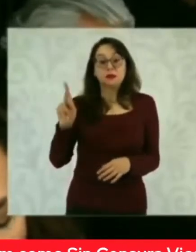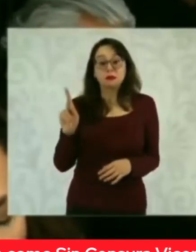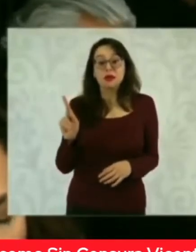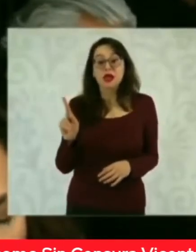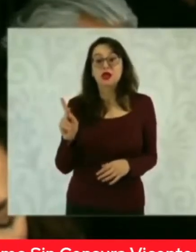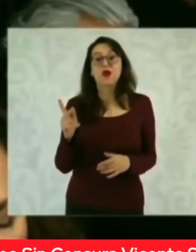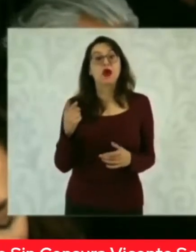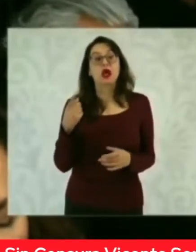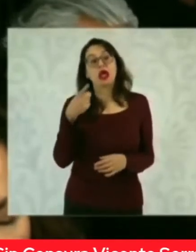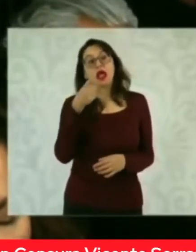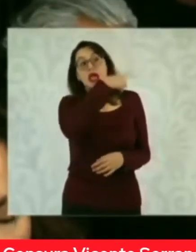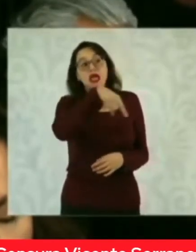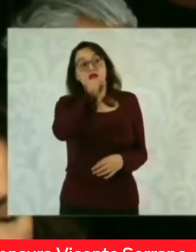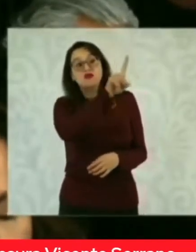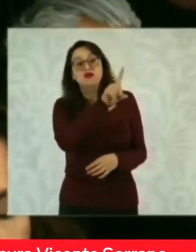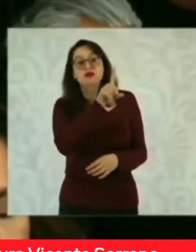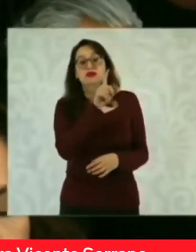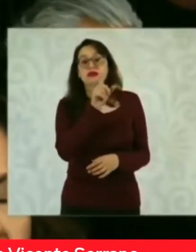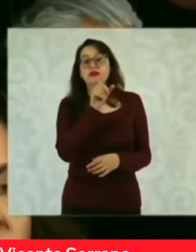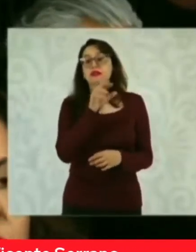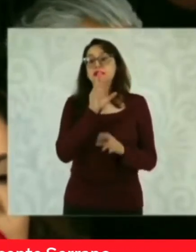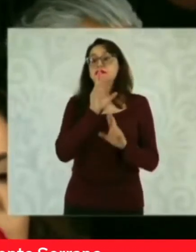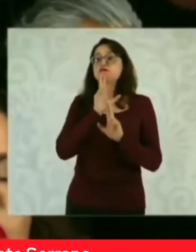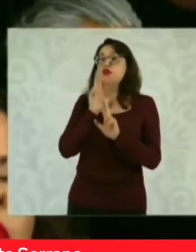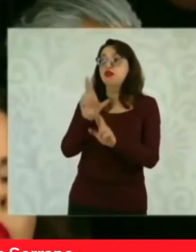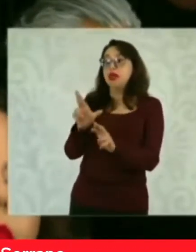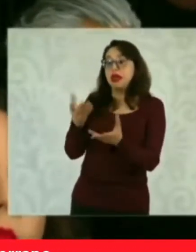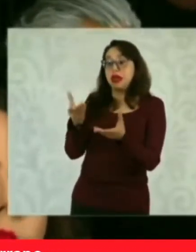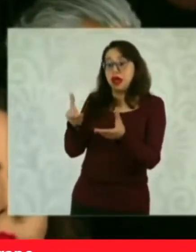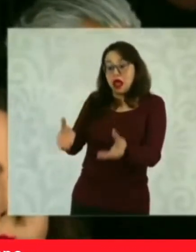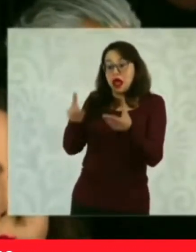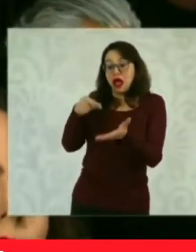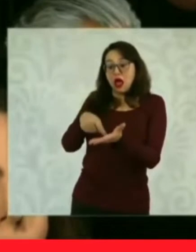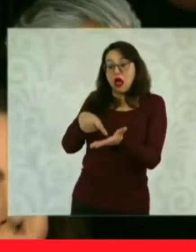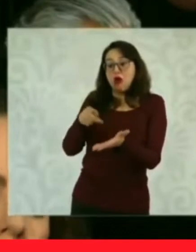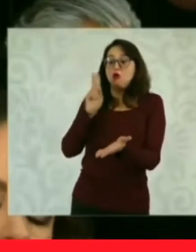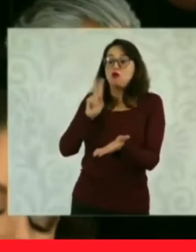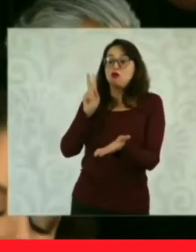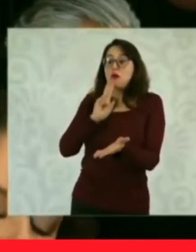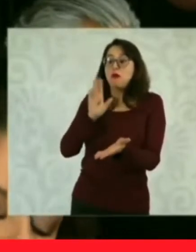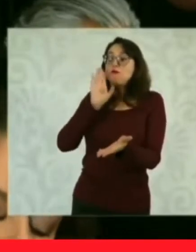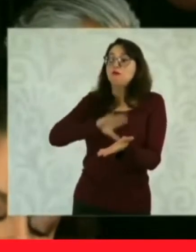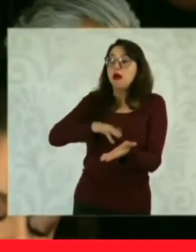oficial, por decirlo de alguna manera, o concreta en torno a que en efecto hubieran